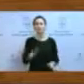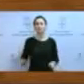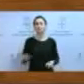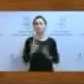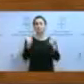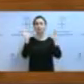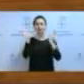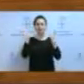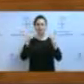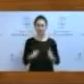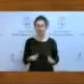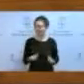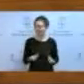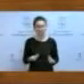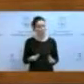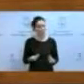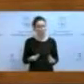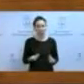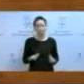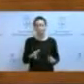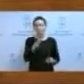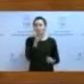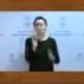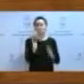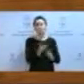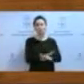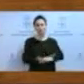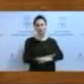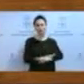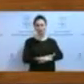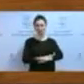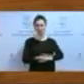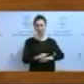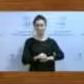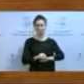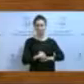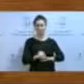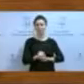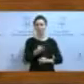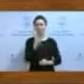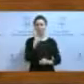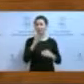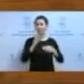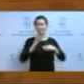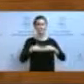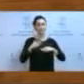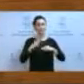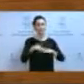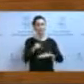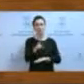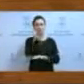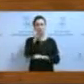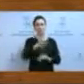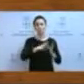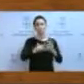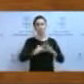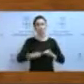atenderlos, porque el propio Gobierno, que impone el mínimo, no se lo aplica.